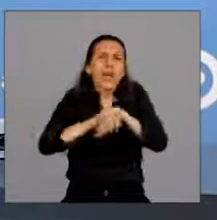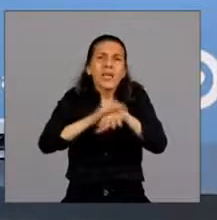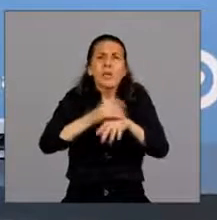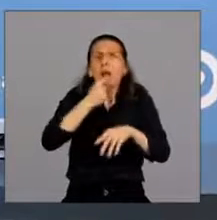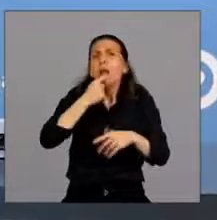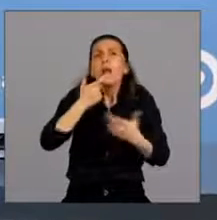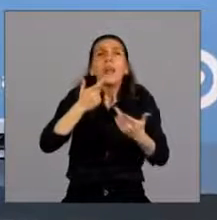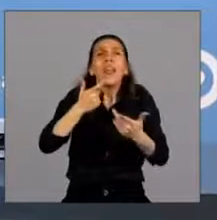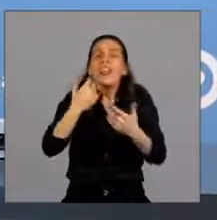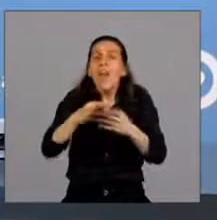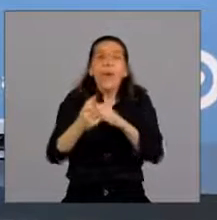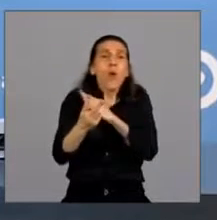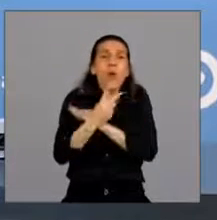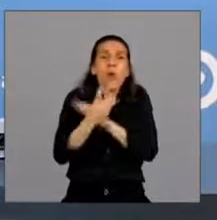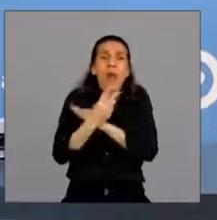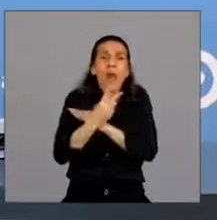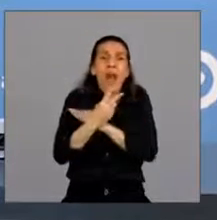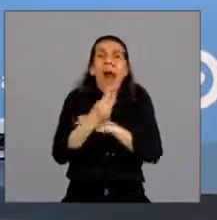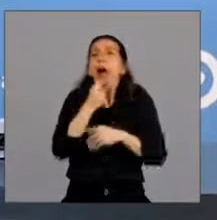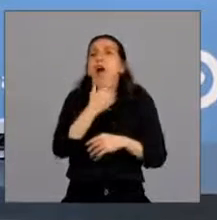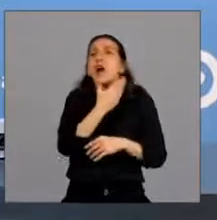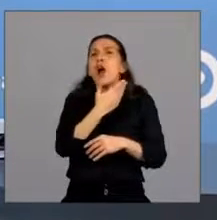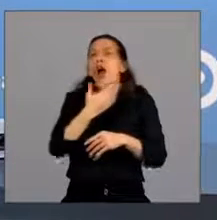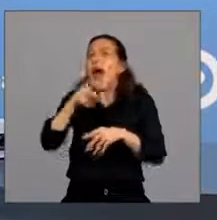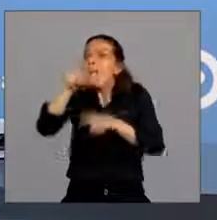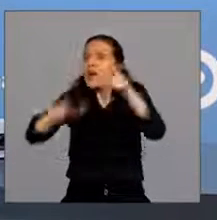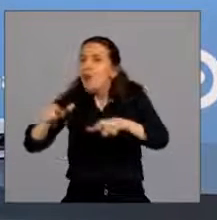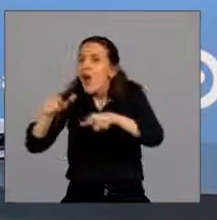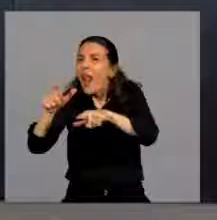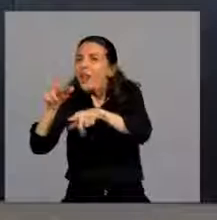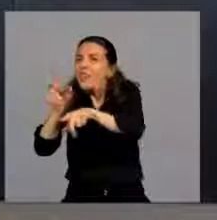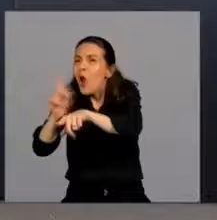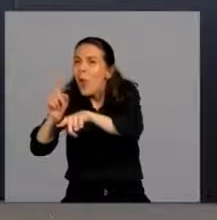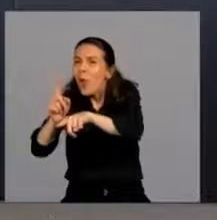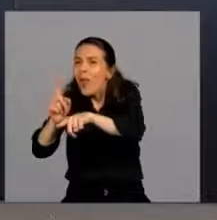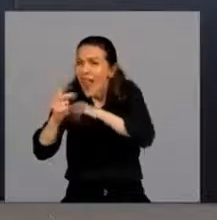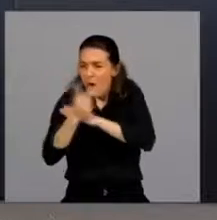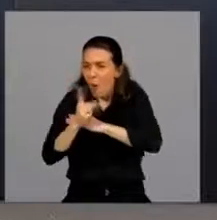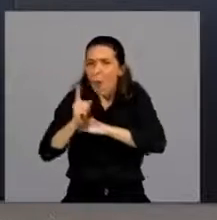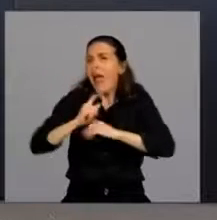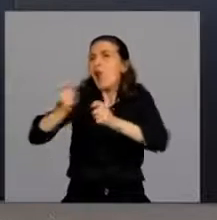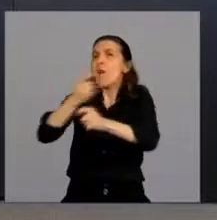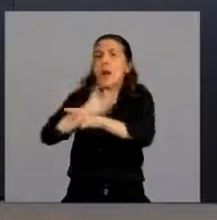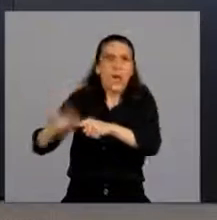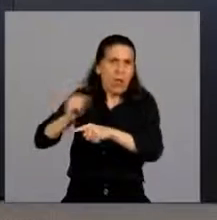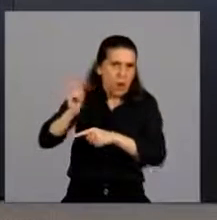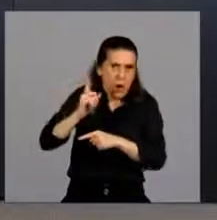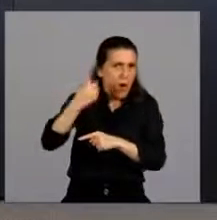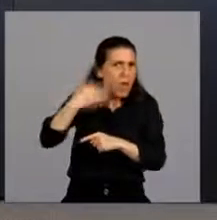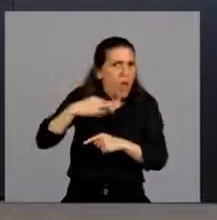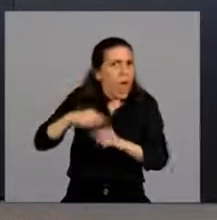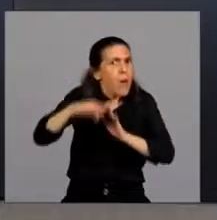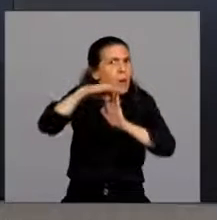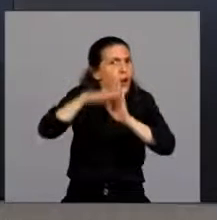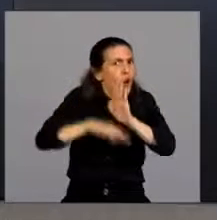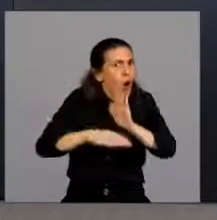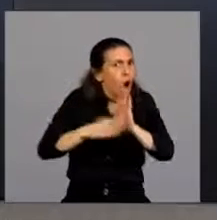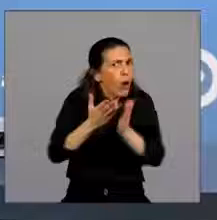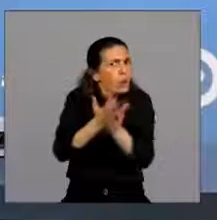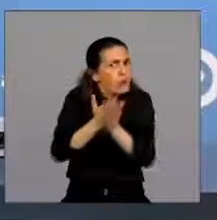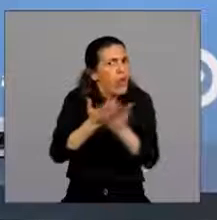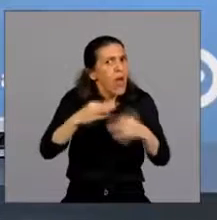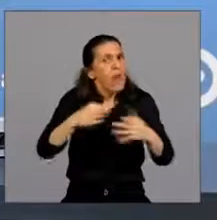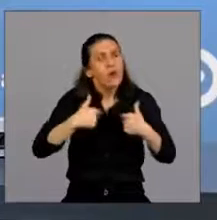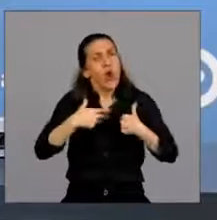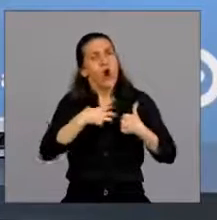el cuidado personal, no hay Estado que pueda suplir eso. Todas las actividades tienen protocolos rigurosos que hay que cumplirlos. Yo